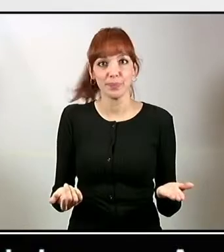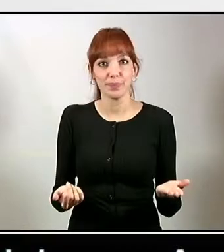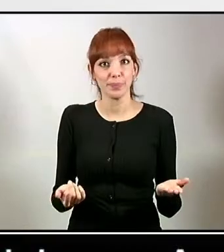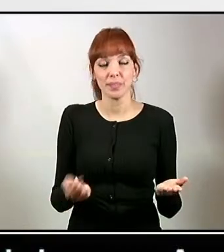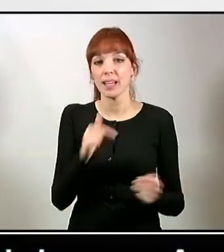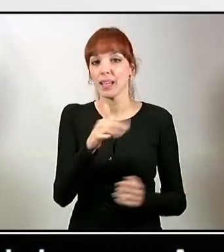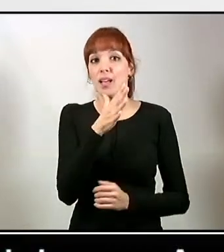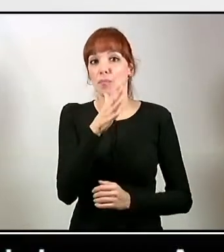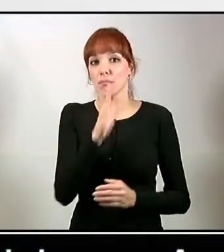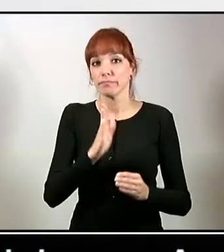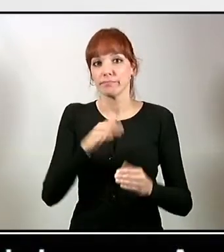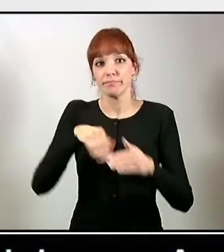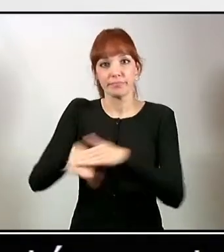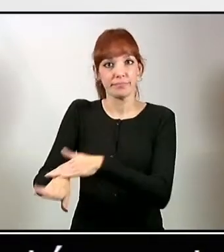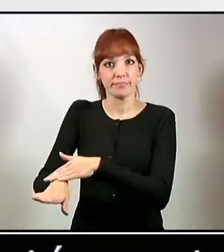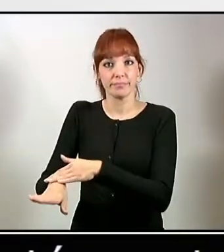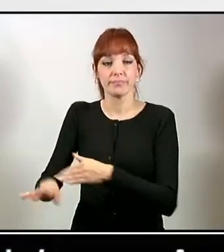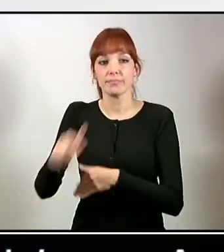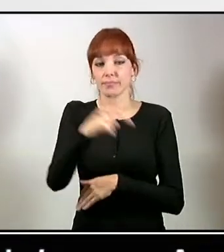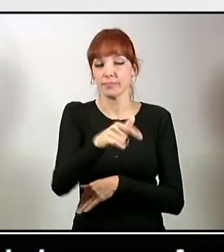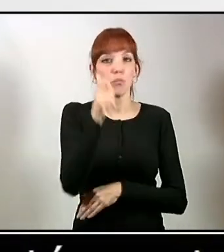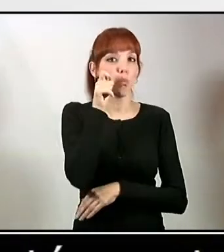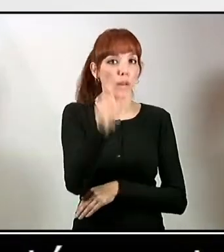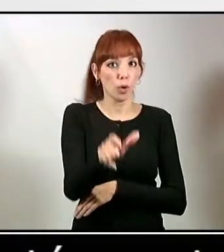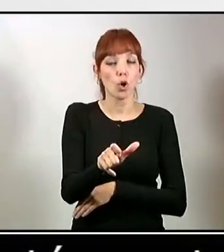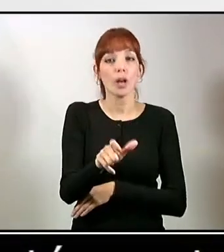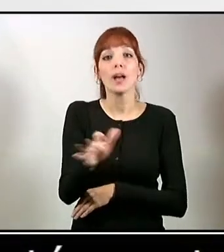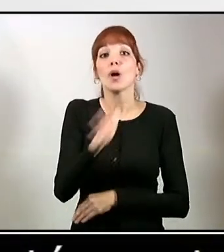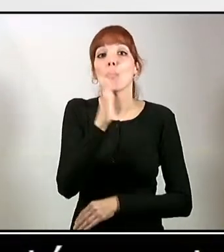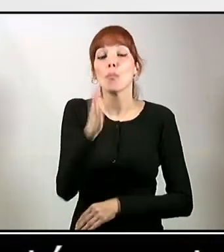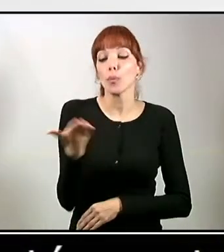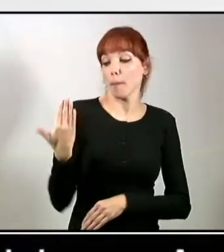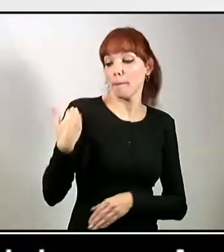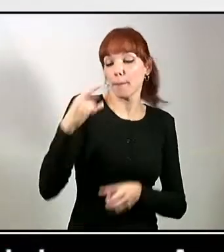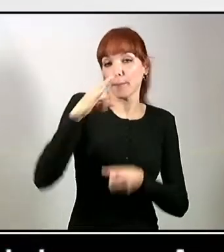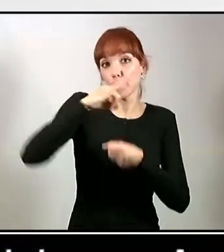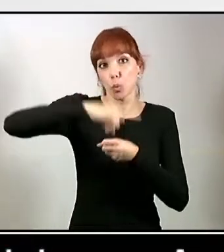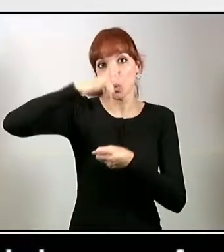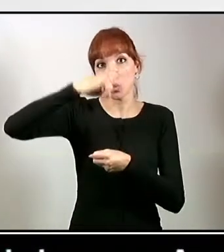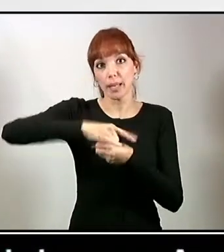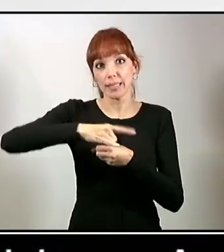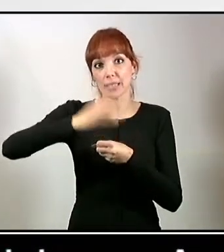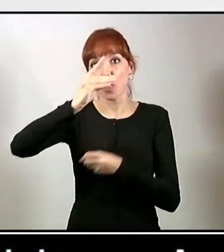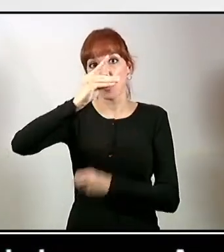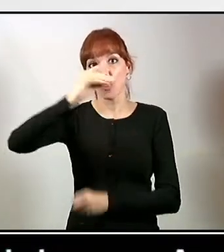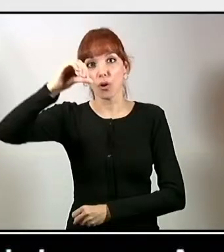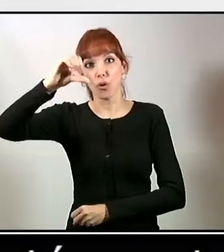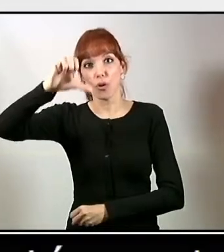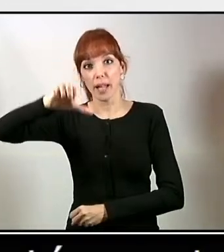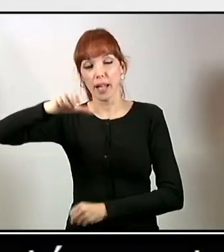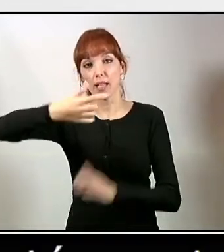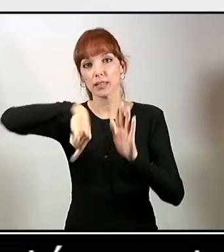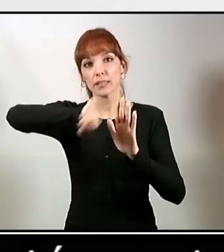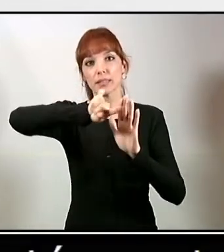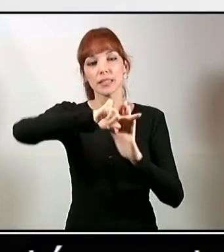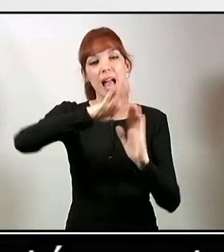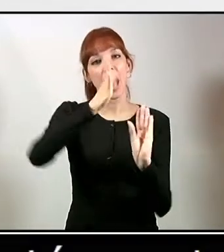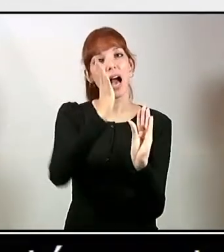muerto administrativamente porque el pasado lunes en el DOE se publica el